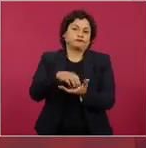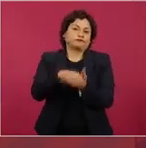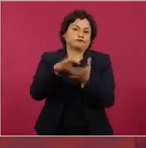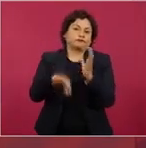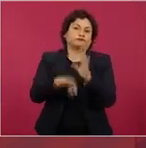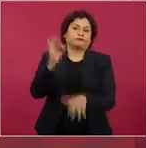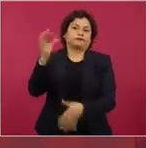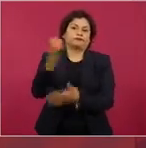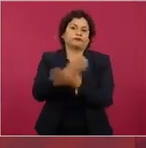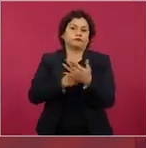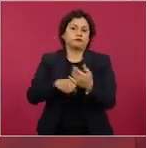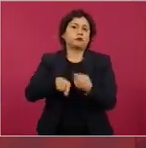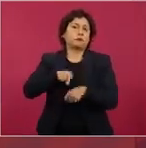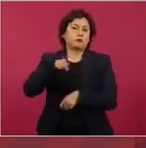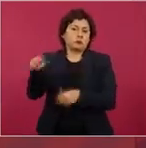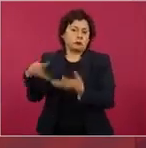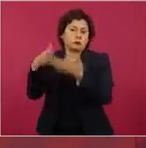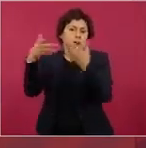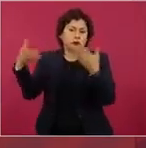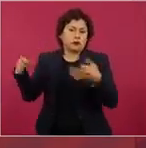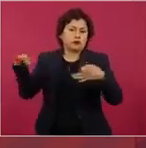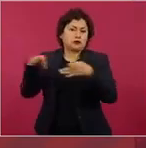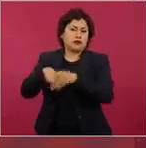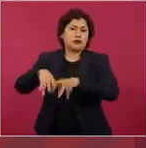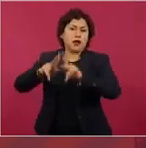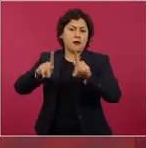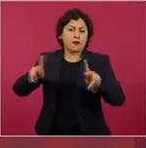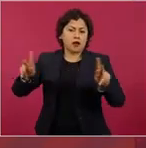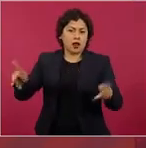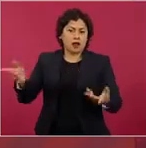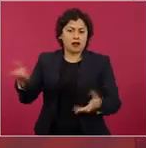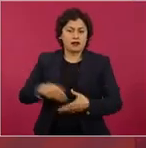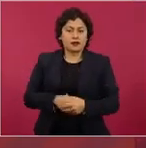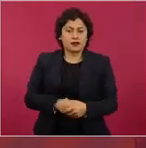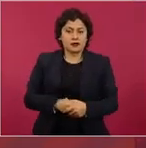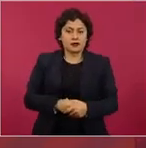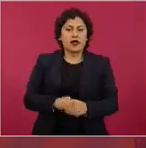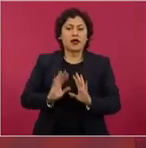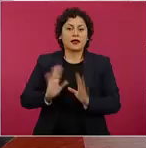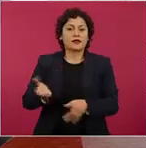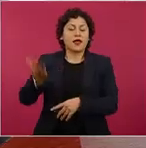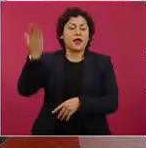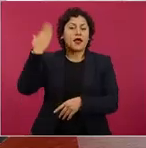Y ya se hizo el primer sorteo y este es el segundo.